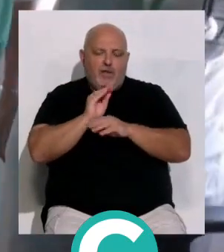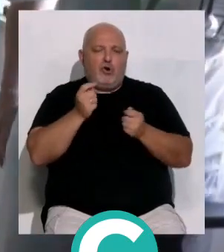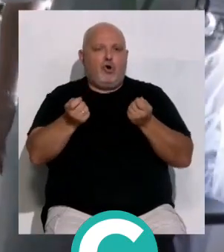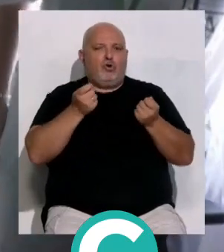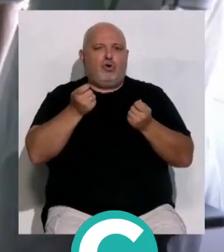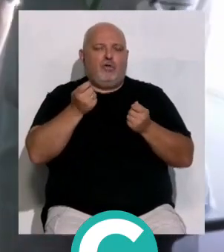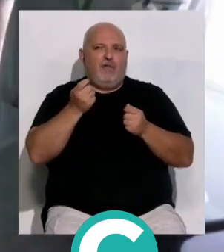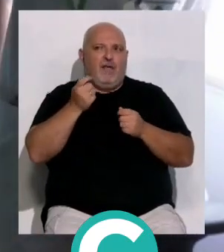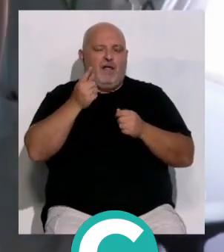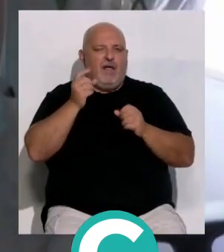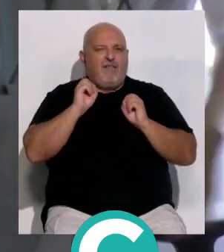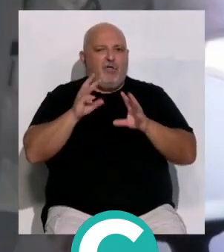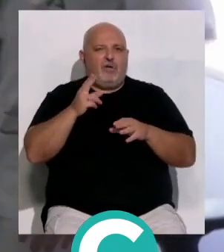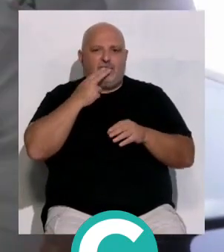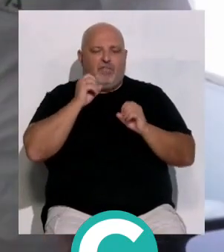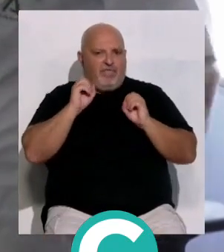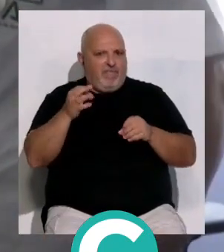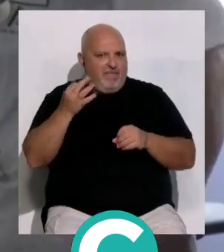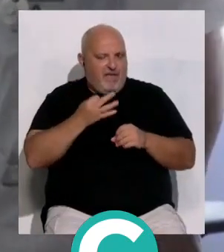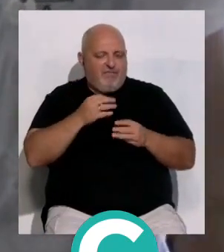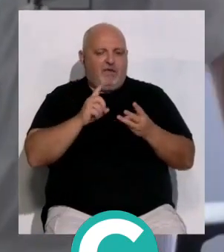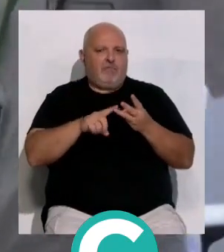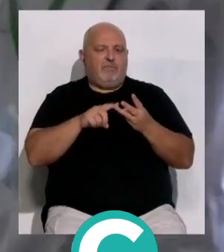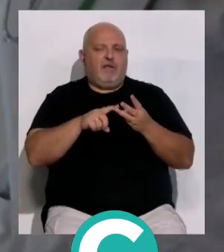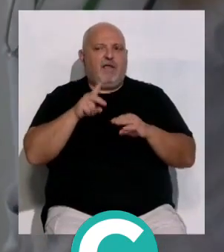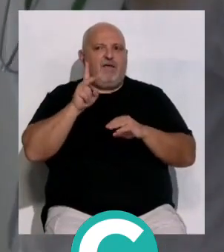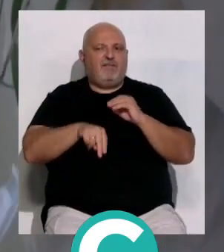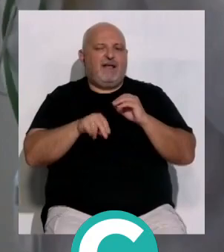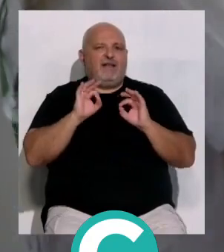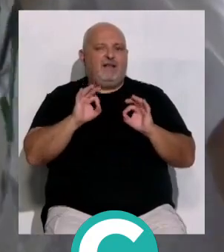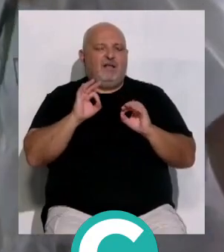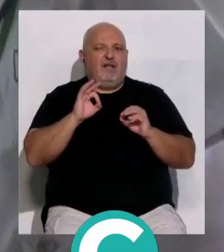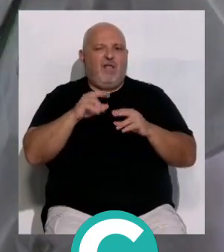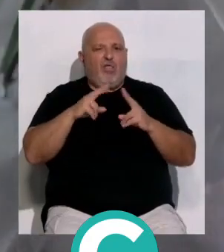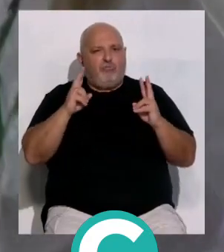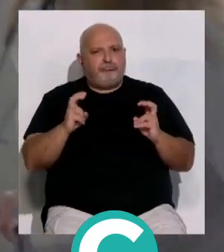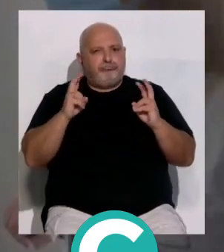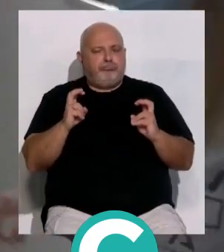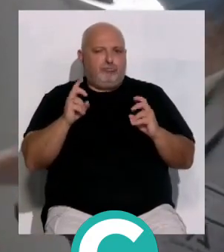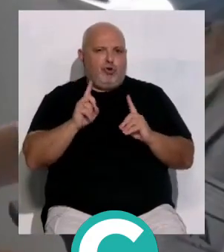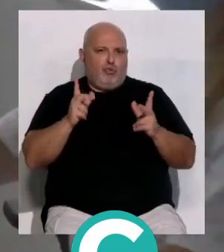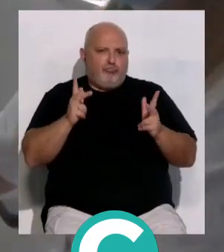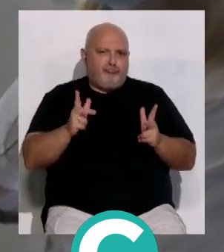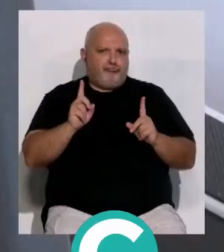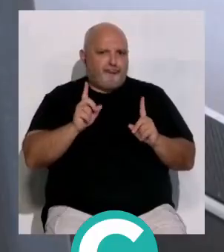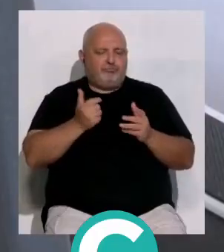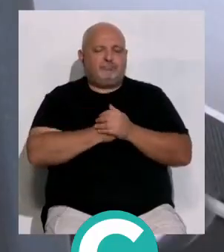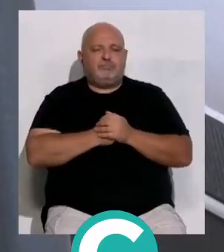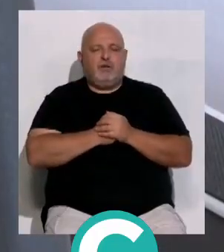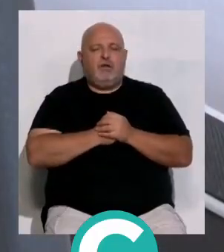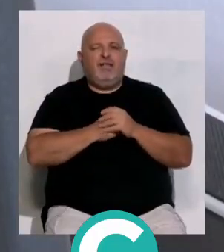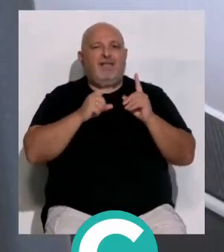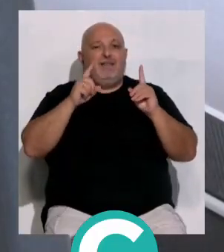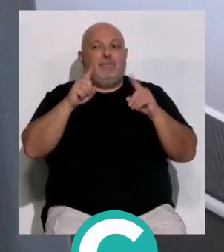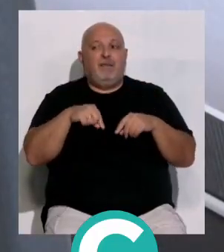control de lípidos, de abandono de tabaquismo, de evitar en todo lo posible el sedentarismo. Y después también una cosa muy